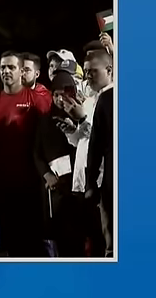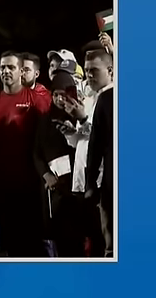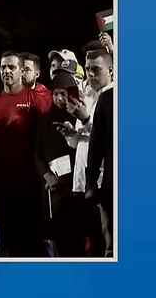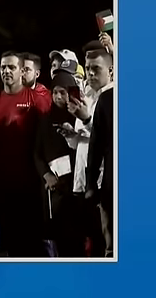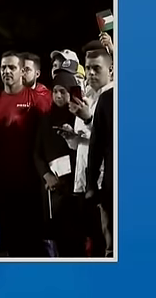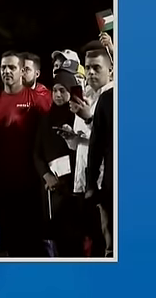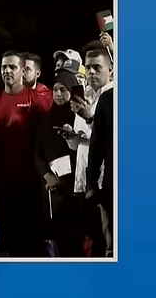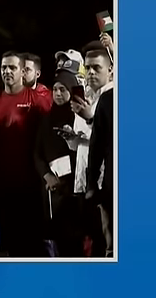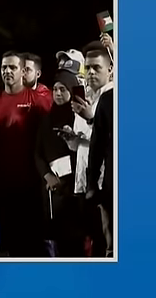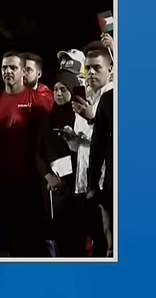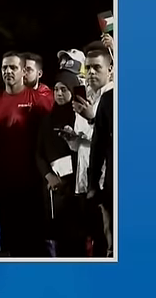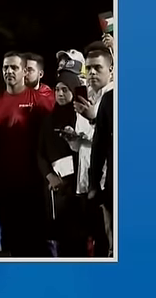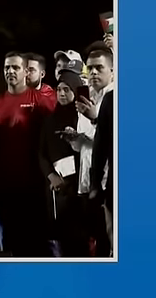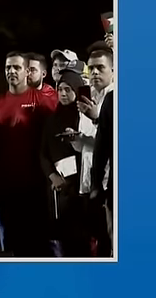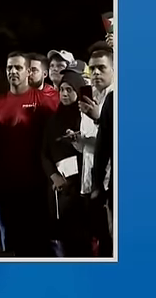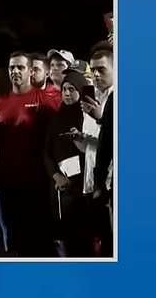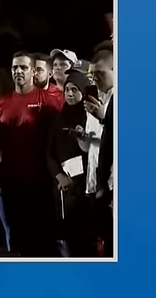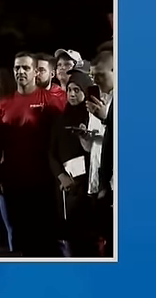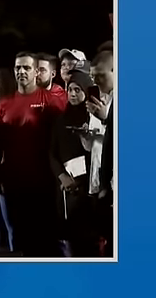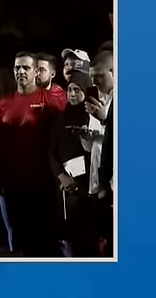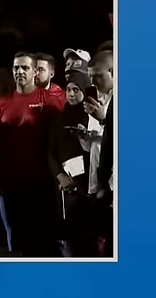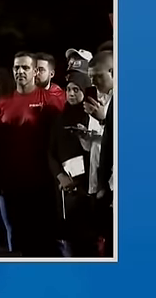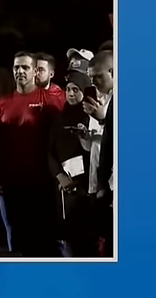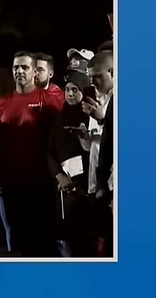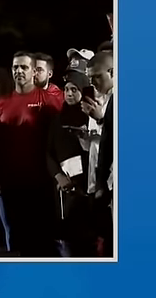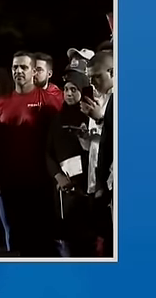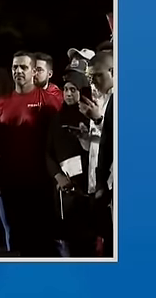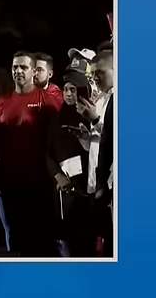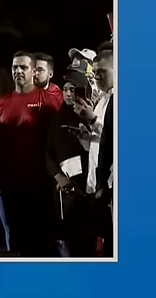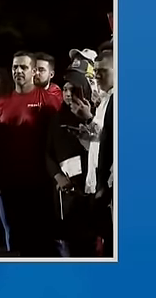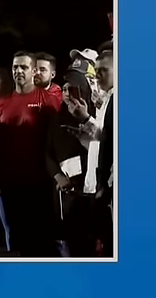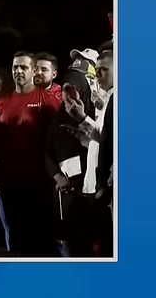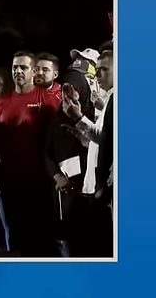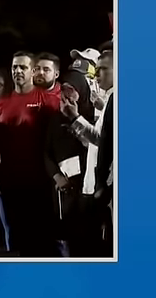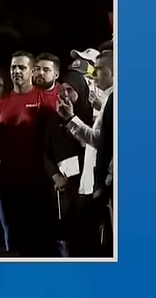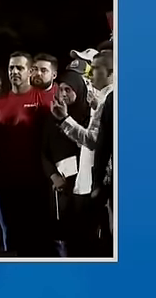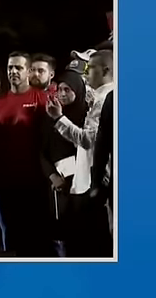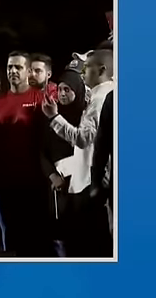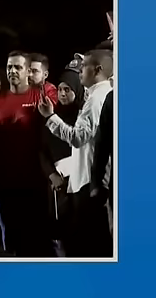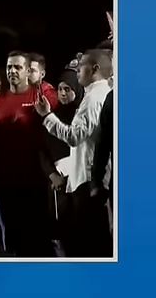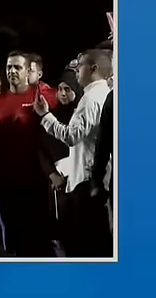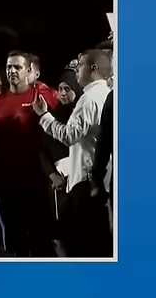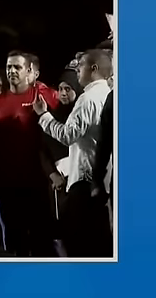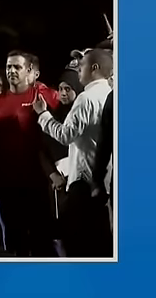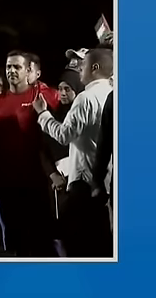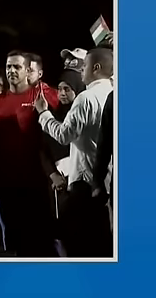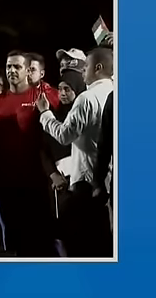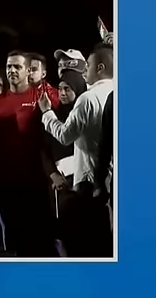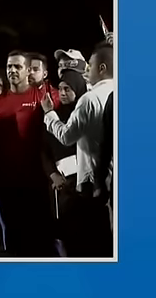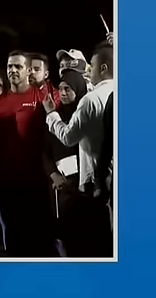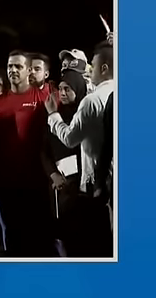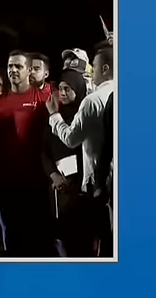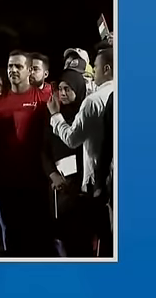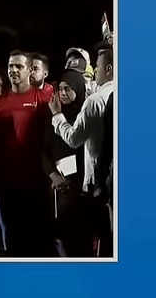Más de 500 de los asesinados, niños, niñas,